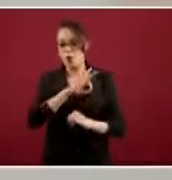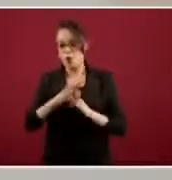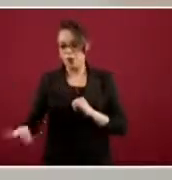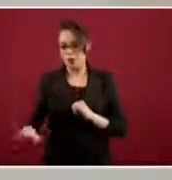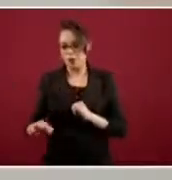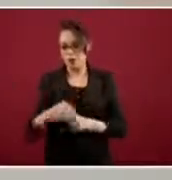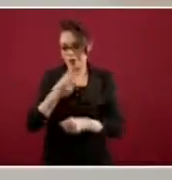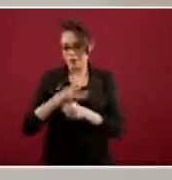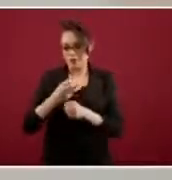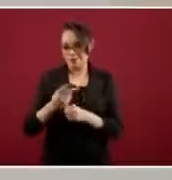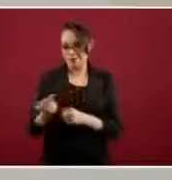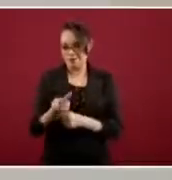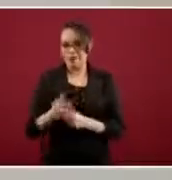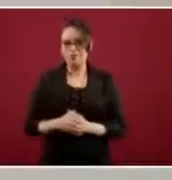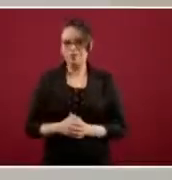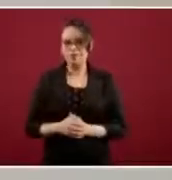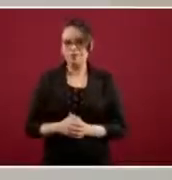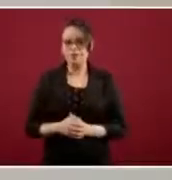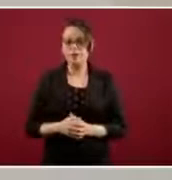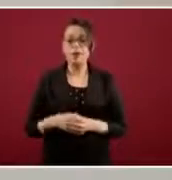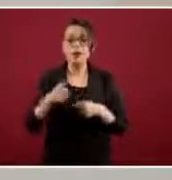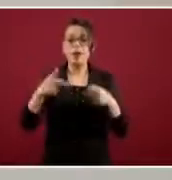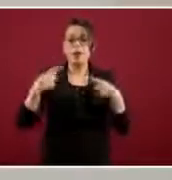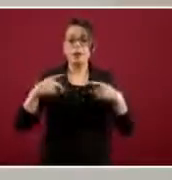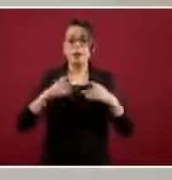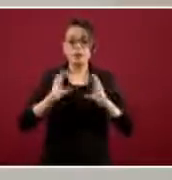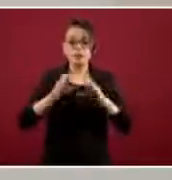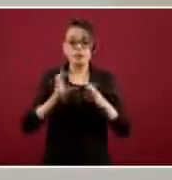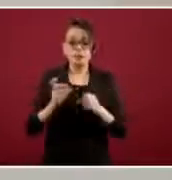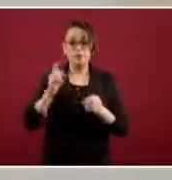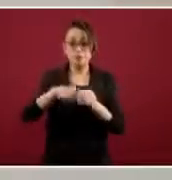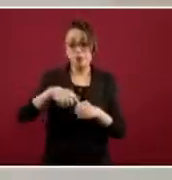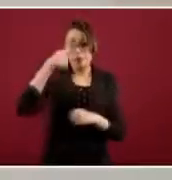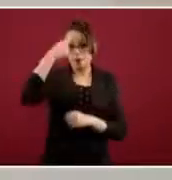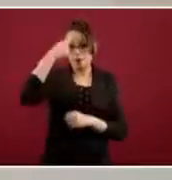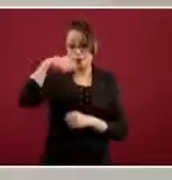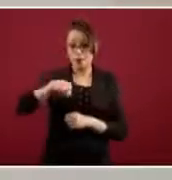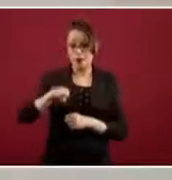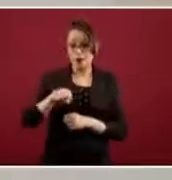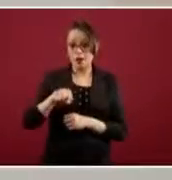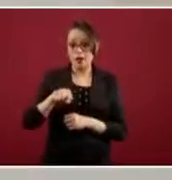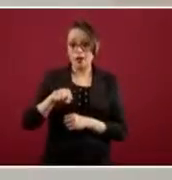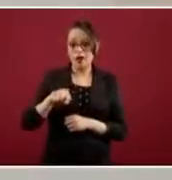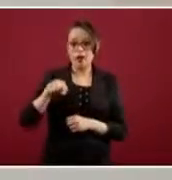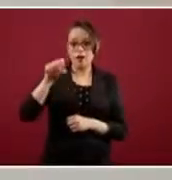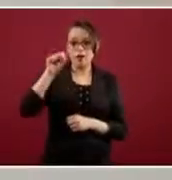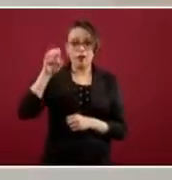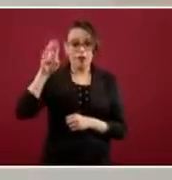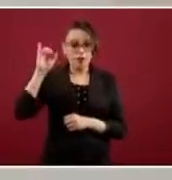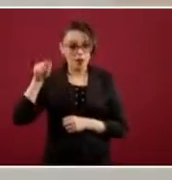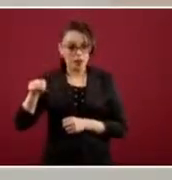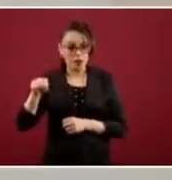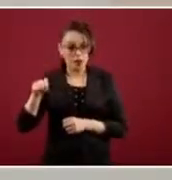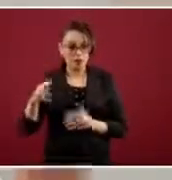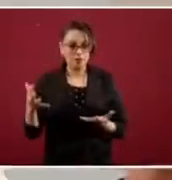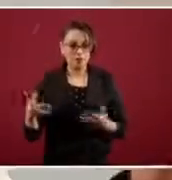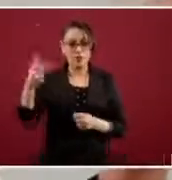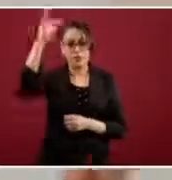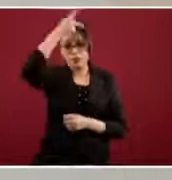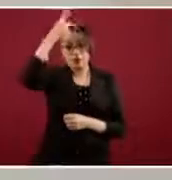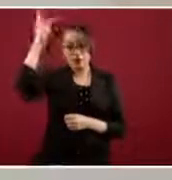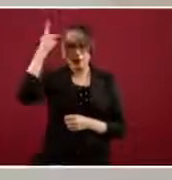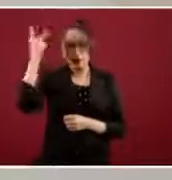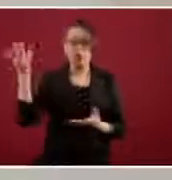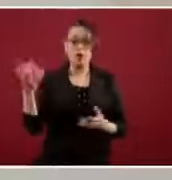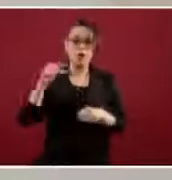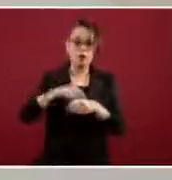para el bienestar o personal médico para el bienestar, porque incluye también enfermeras, enfermeros y otro personal de salud, es amplia.